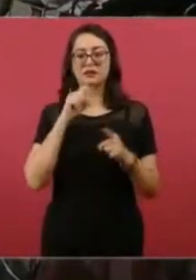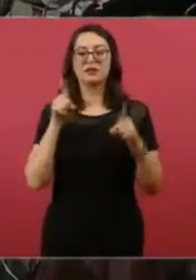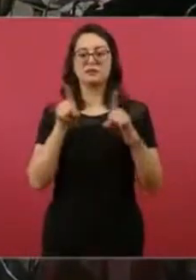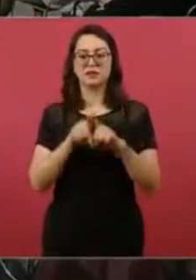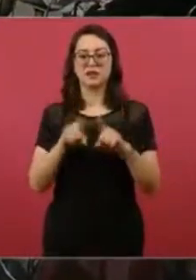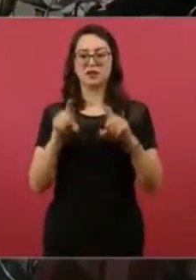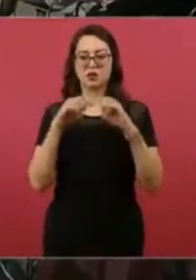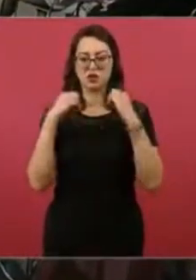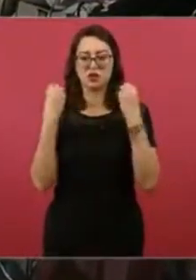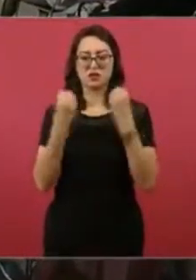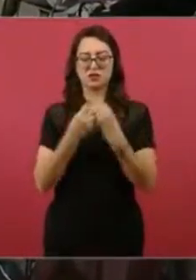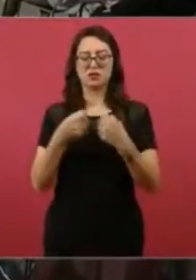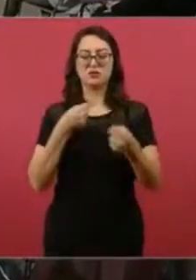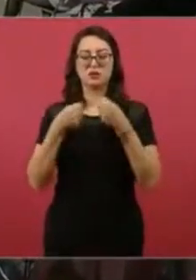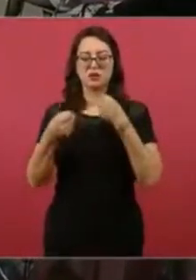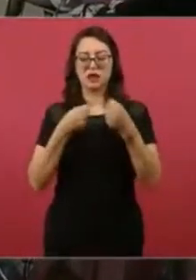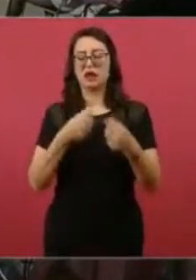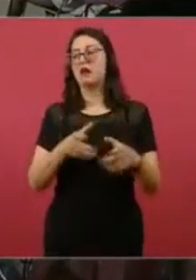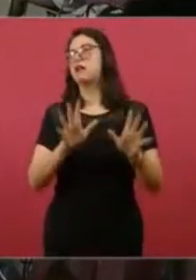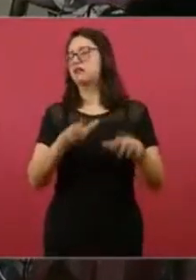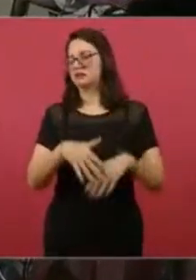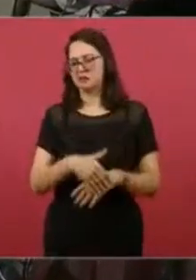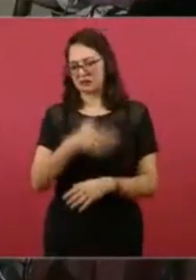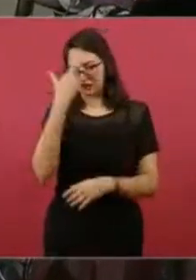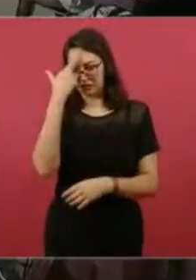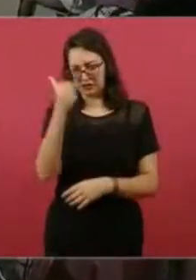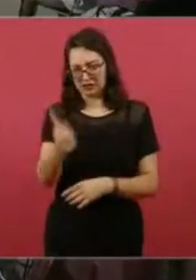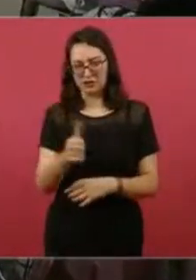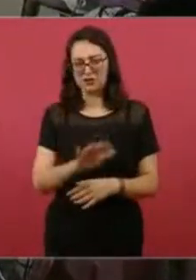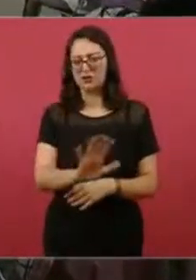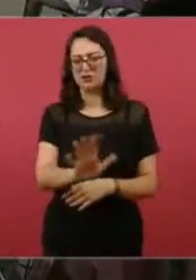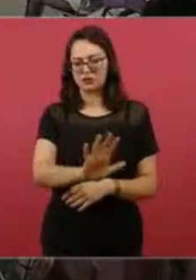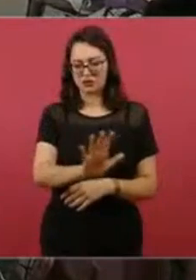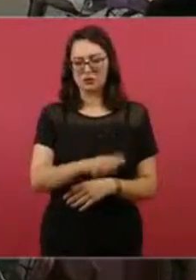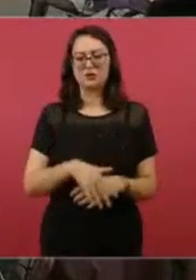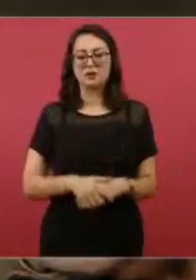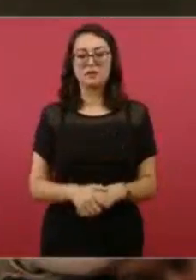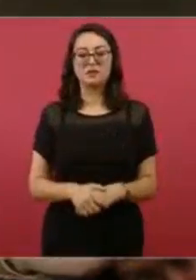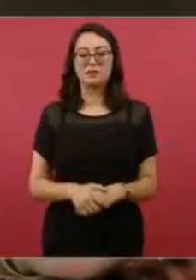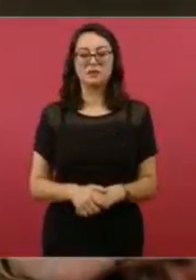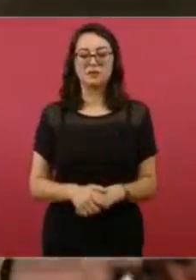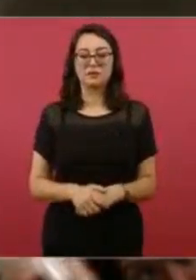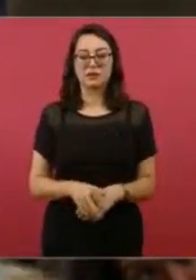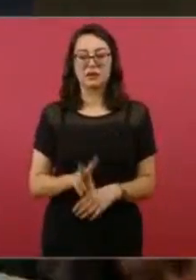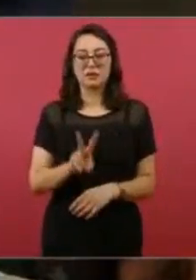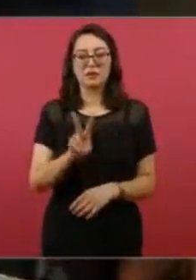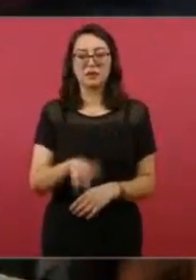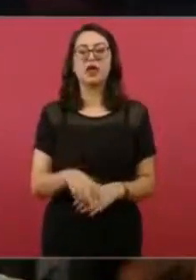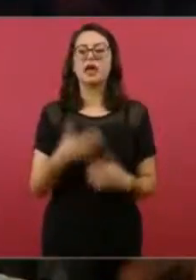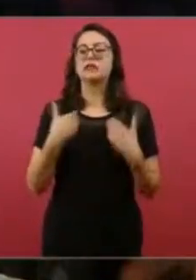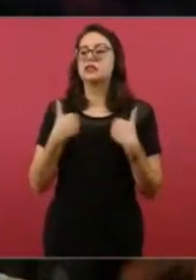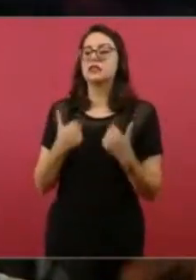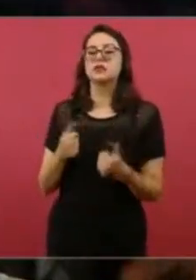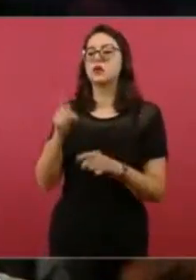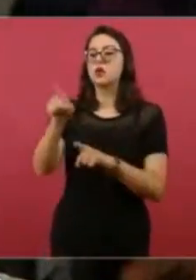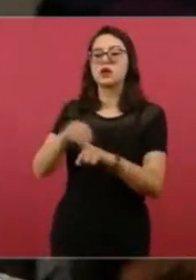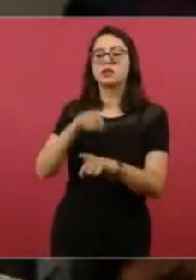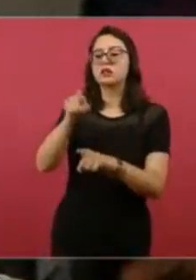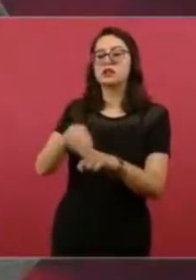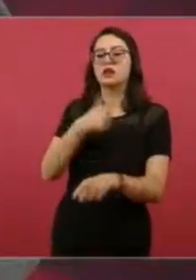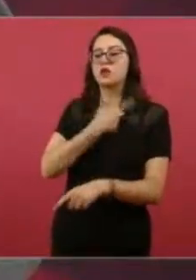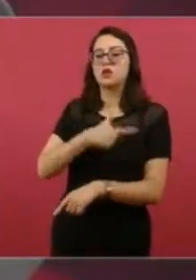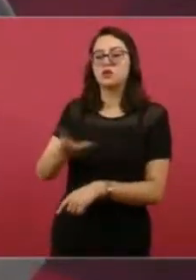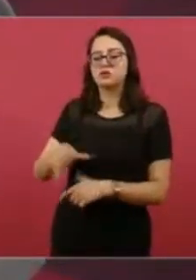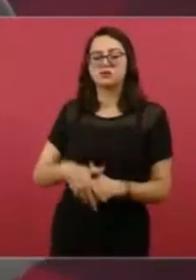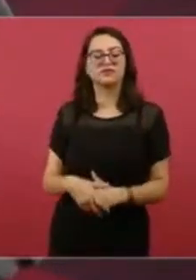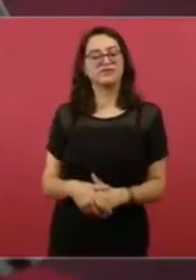Editorial Mexicana. Sí, con razón. Pero sí, entiendo, de veras. Entiendo que no le guste la crítica. No, es que es un periódico